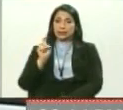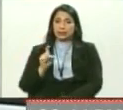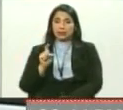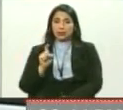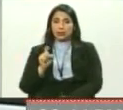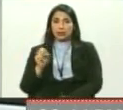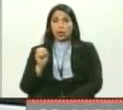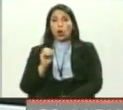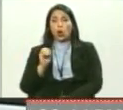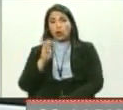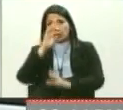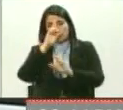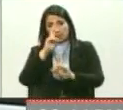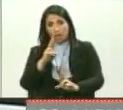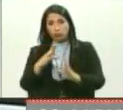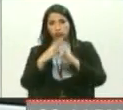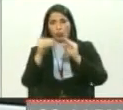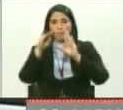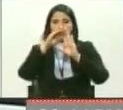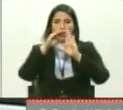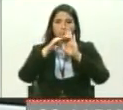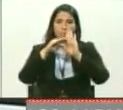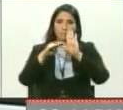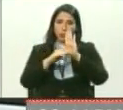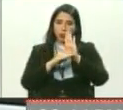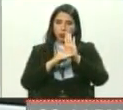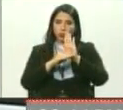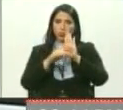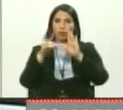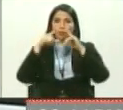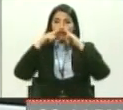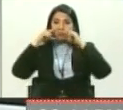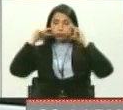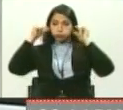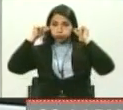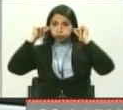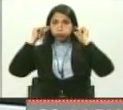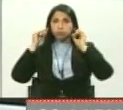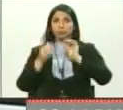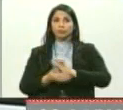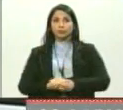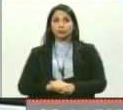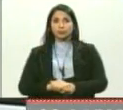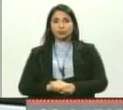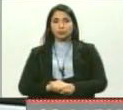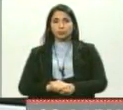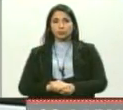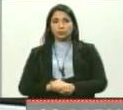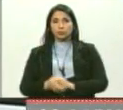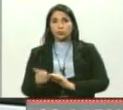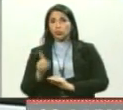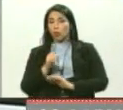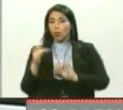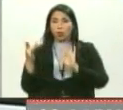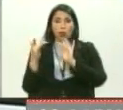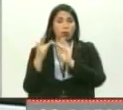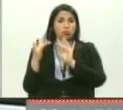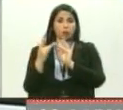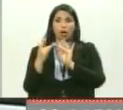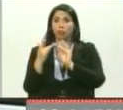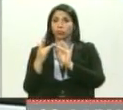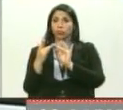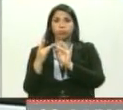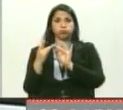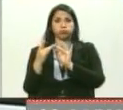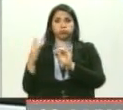y cumpliendo con todos los requisitos y los protocolos, tapabocas, el no contacto